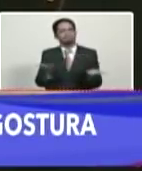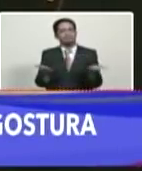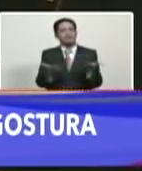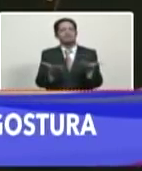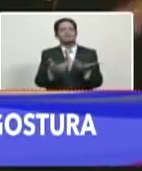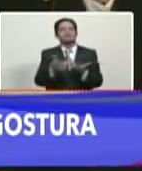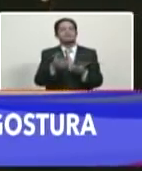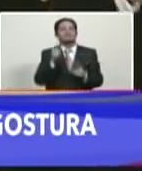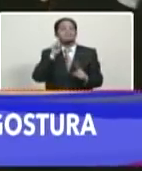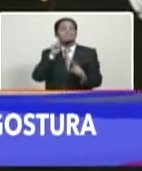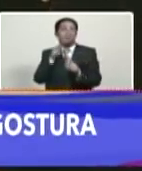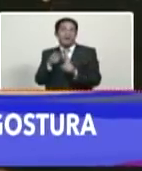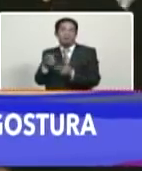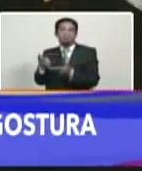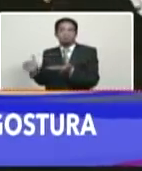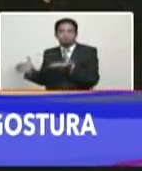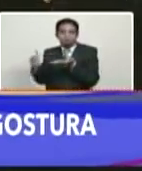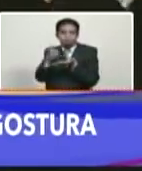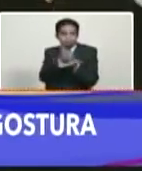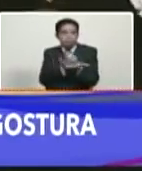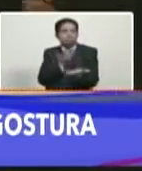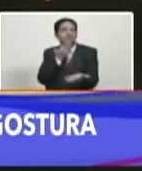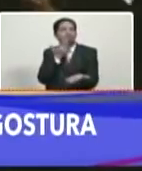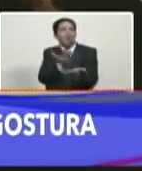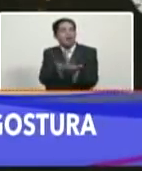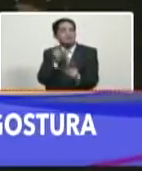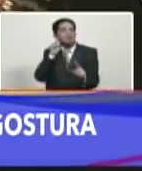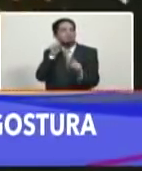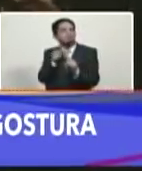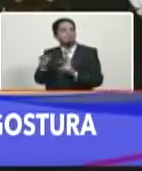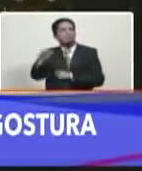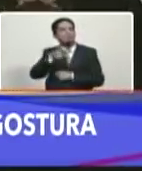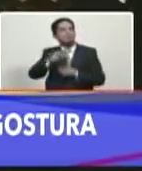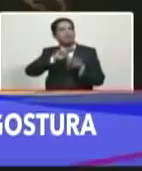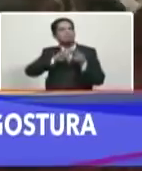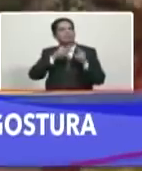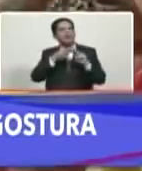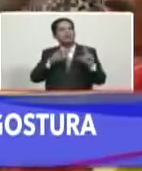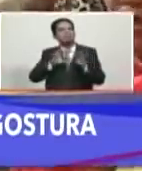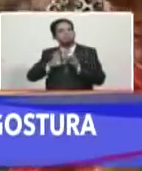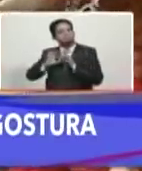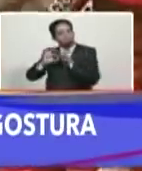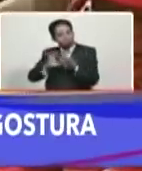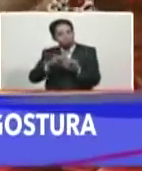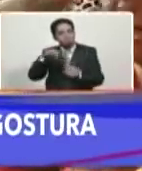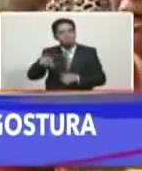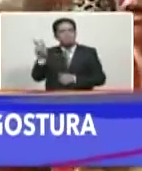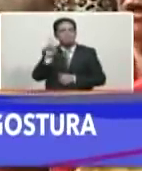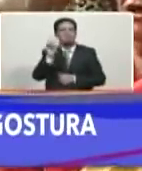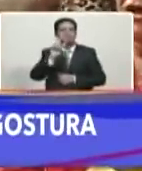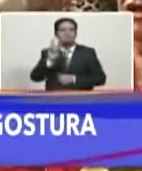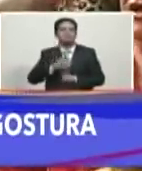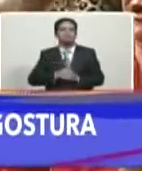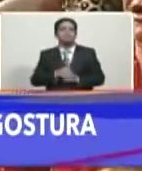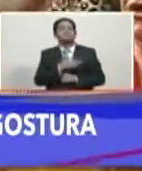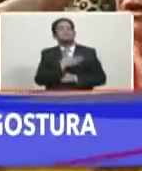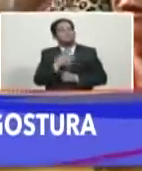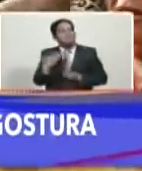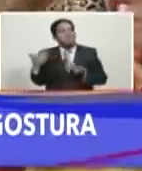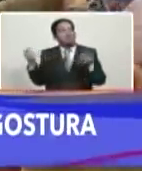acudir con propuestas constructivas para buscar la paz, la concordia y la armonía de Venezuela. Quiero